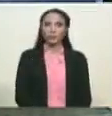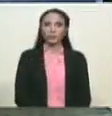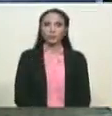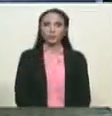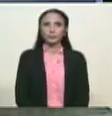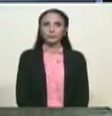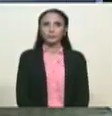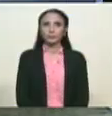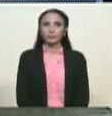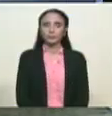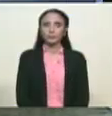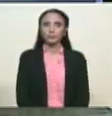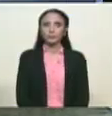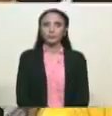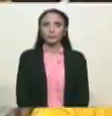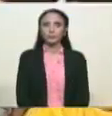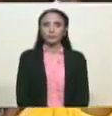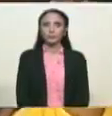desde el